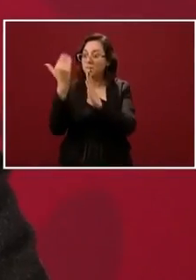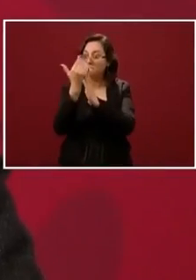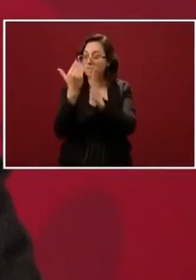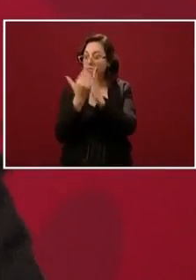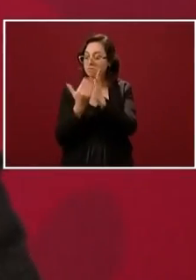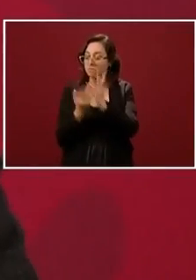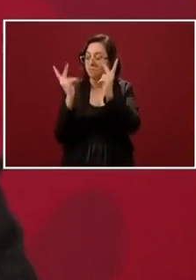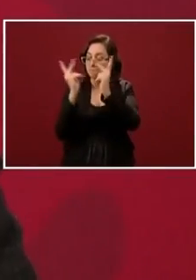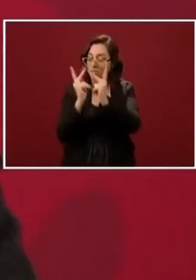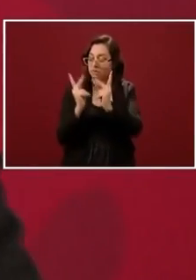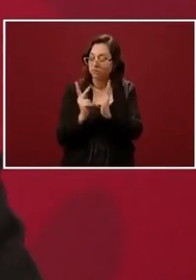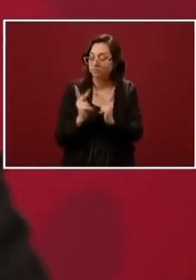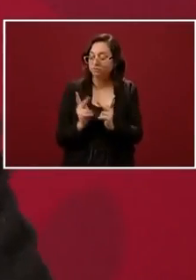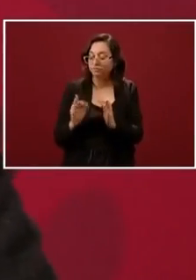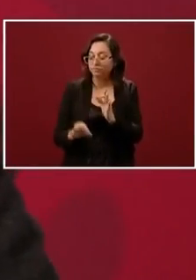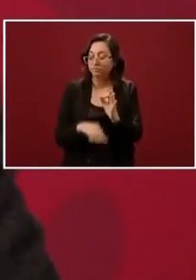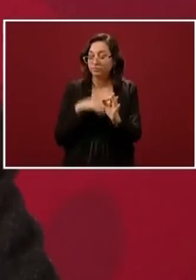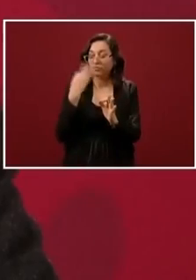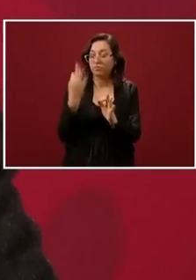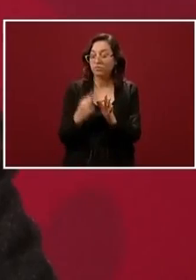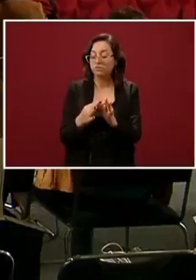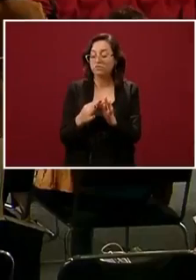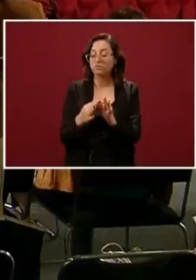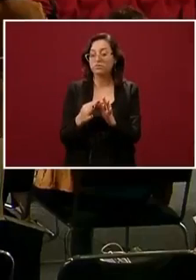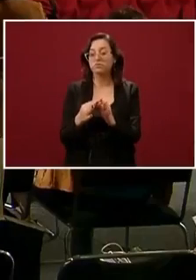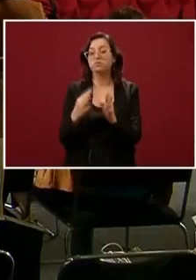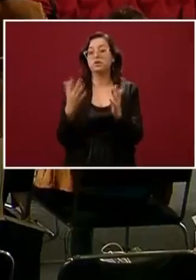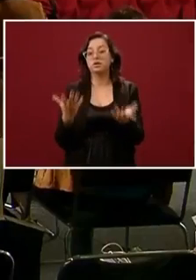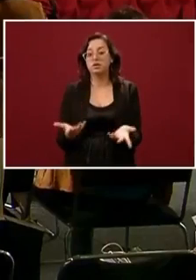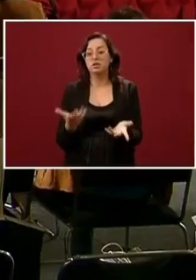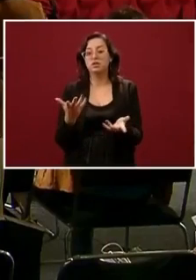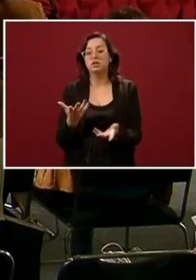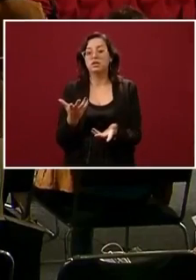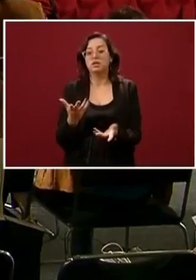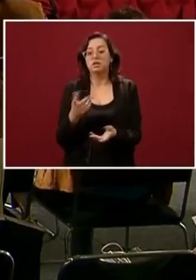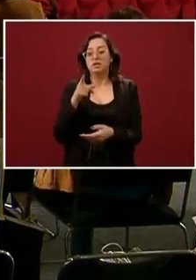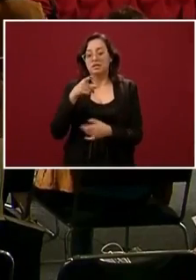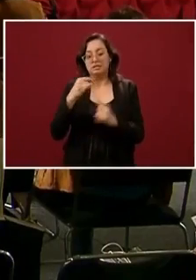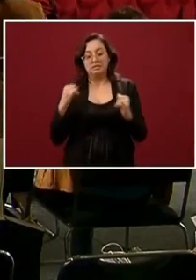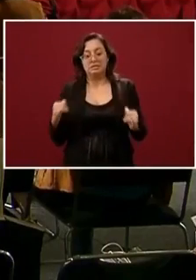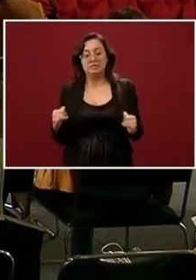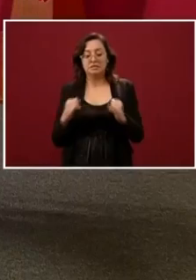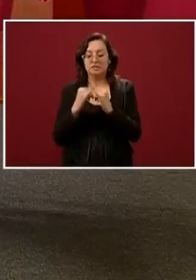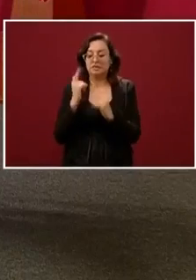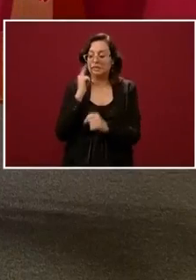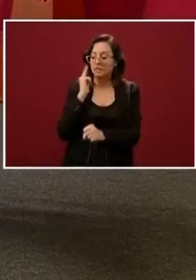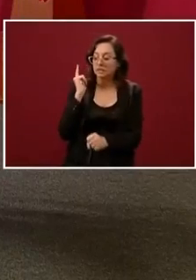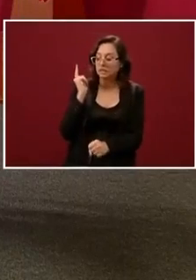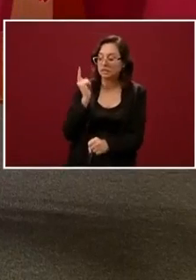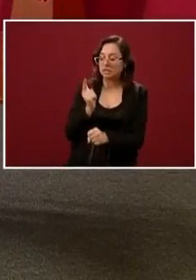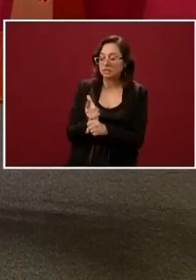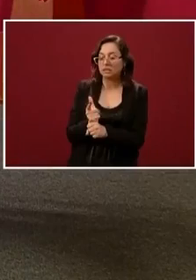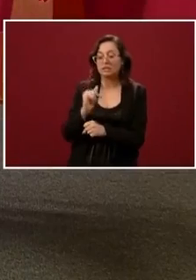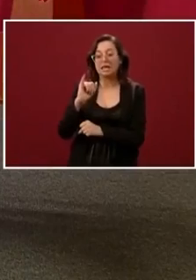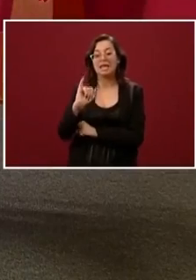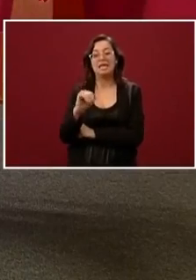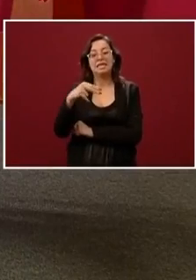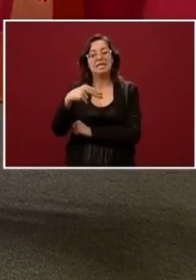que la entidad correspondiente, que es el Instituto de Diagnóstico y Referencia Epidemiológicos,